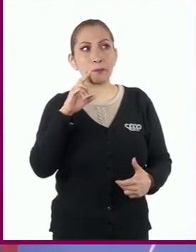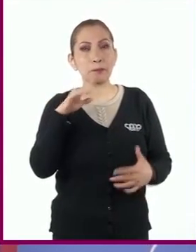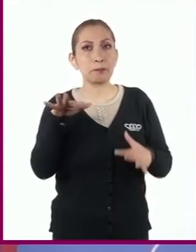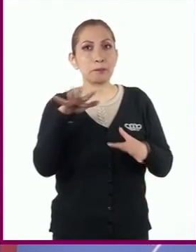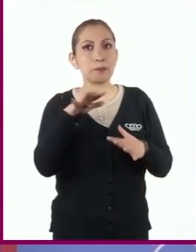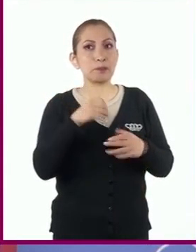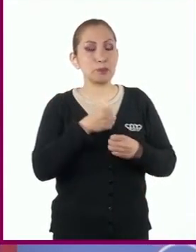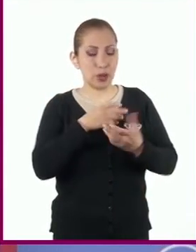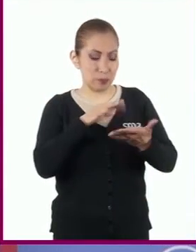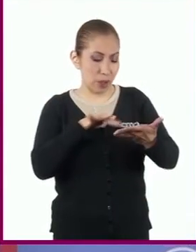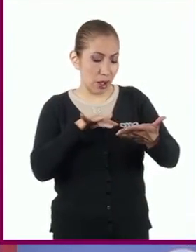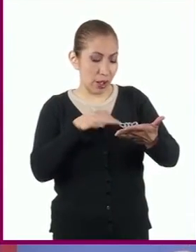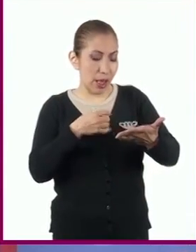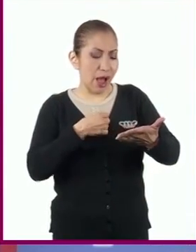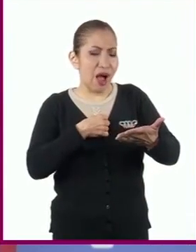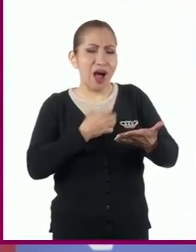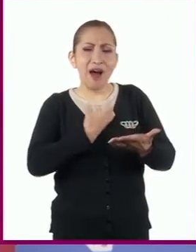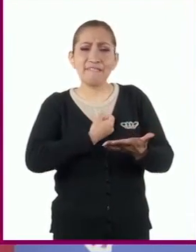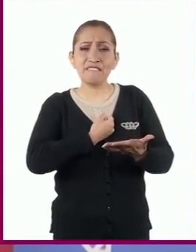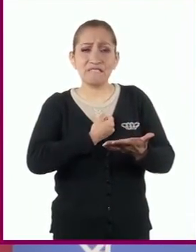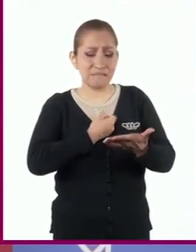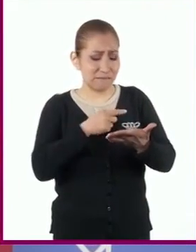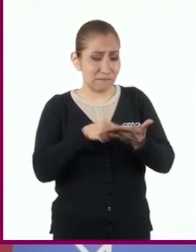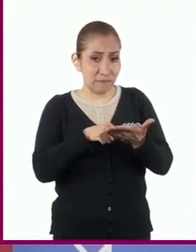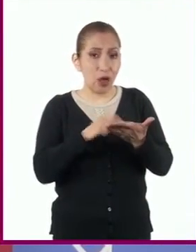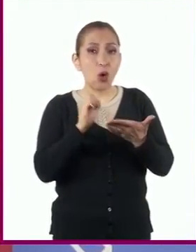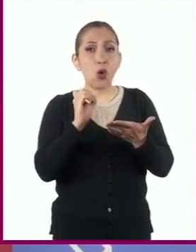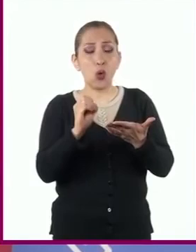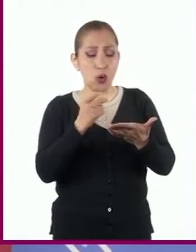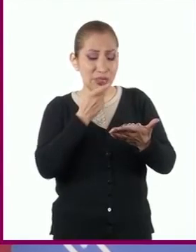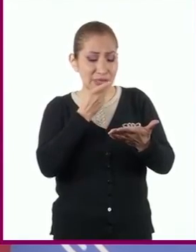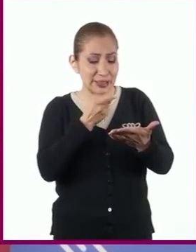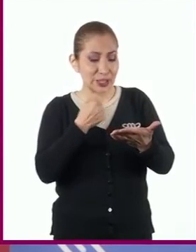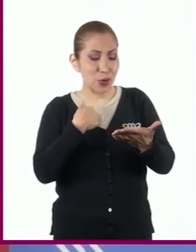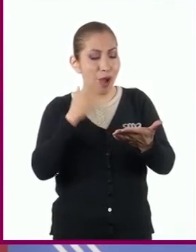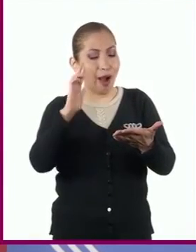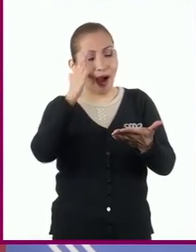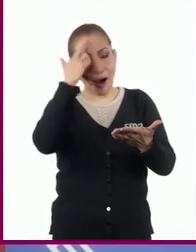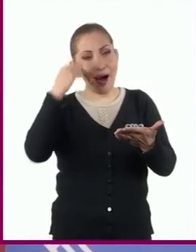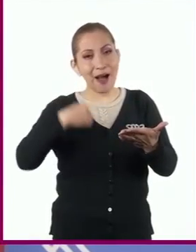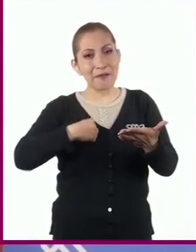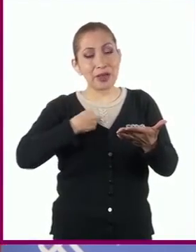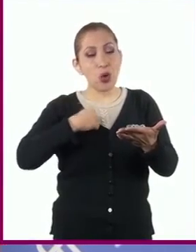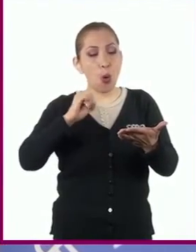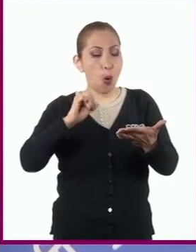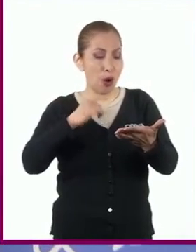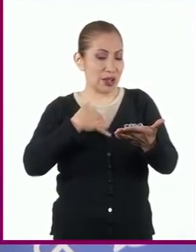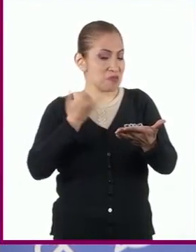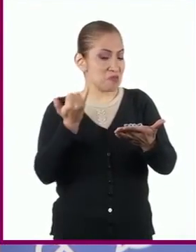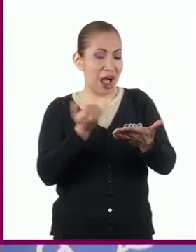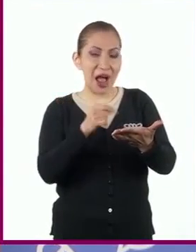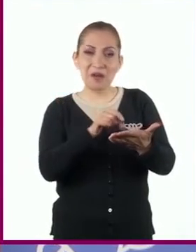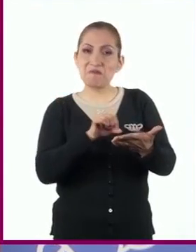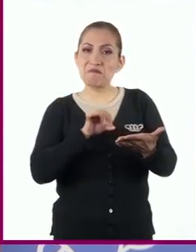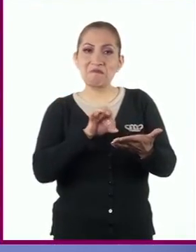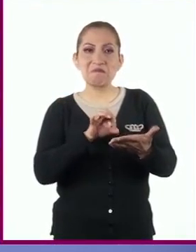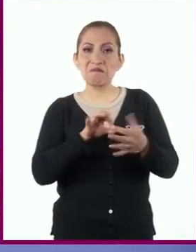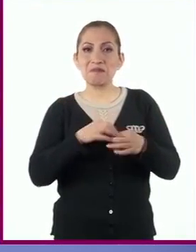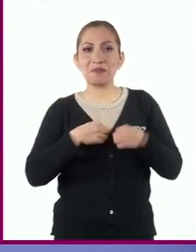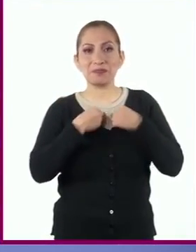con un poema que nos toca el corazón, que nos habla de lo que hemos vivido o sentido en algún momento de nuestra